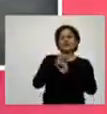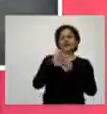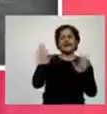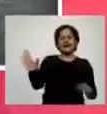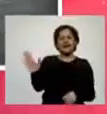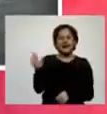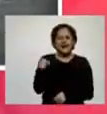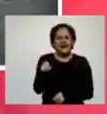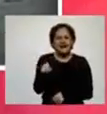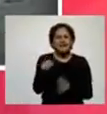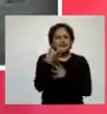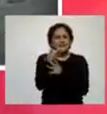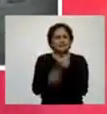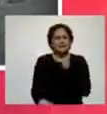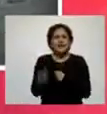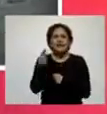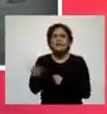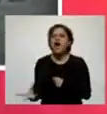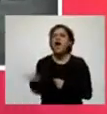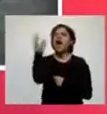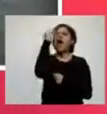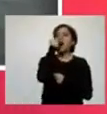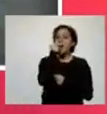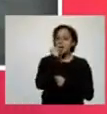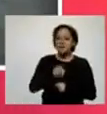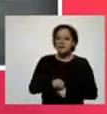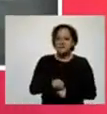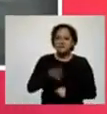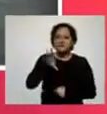pequeña abeja. Pero en mi boca.